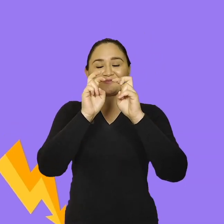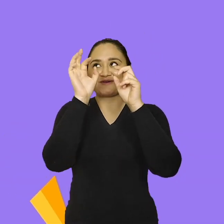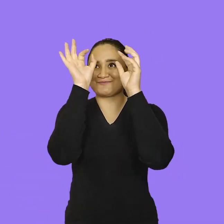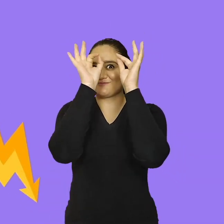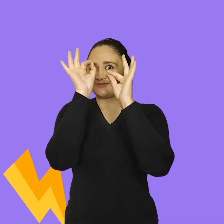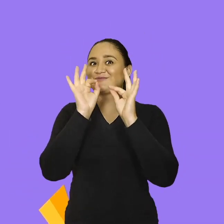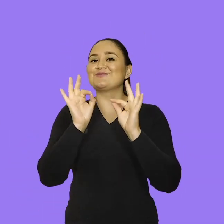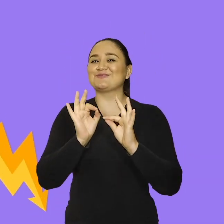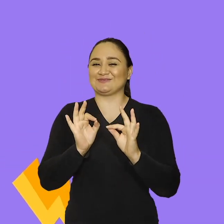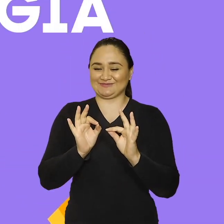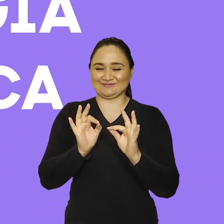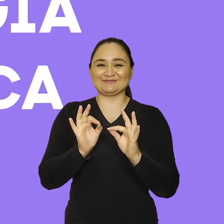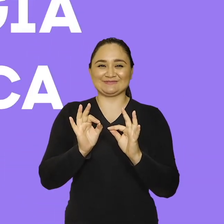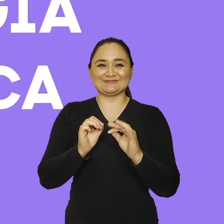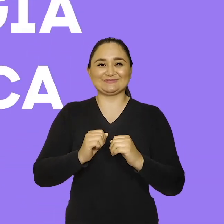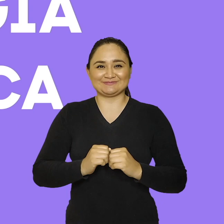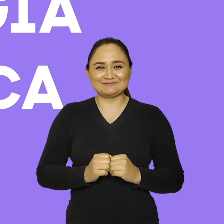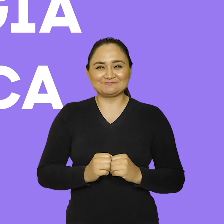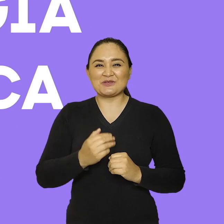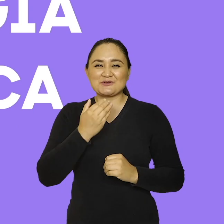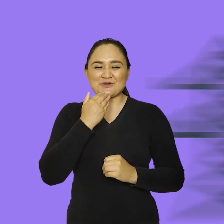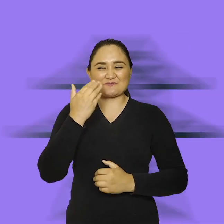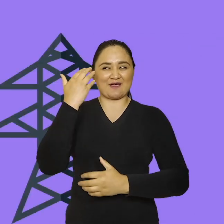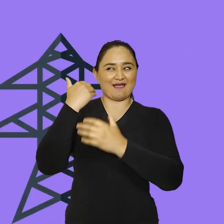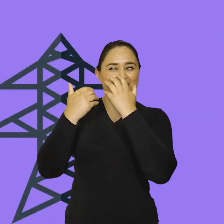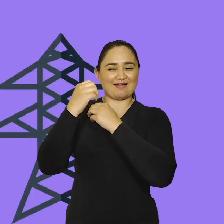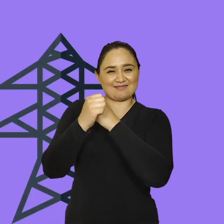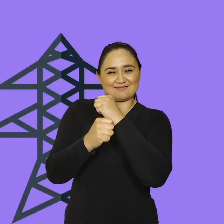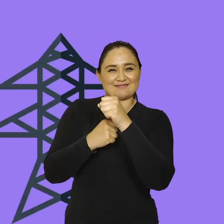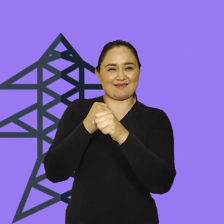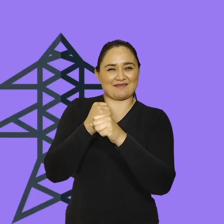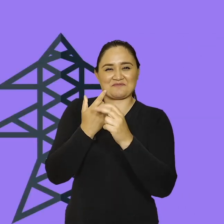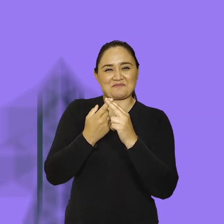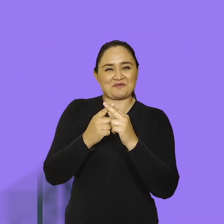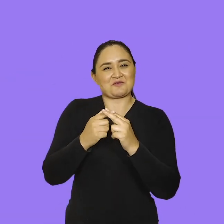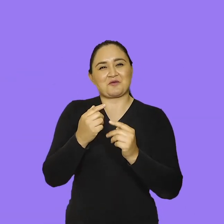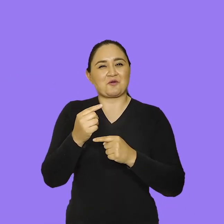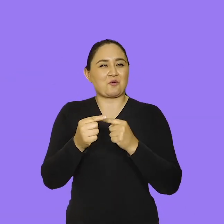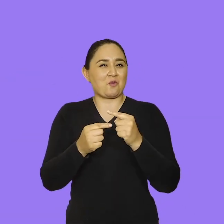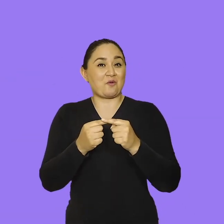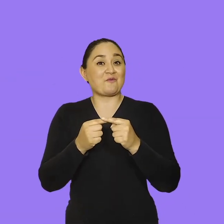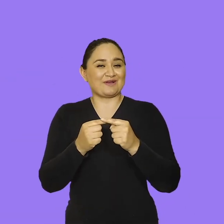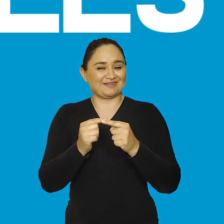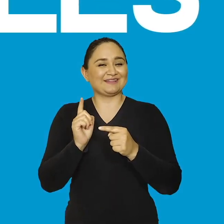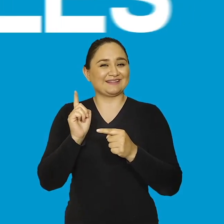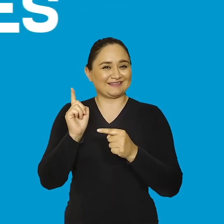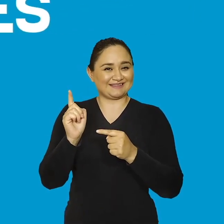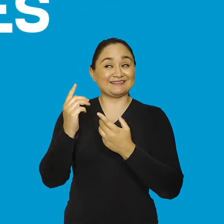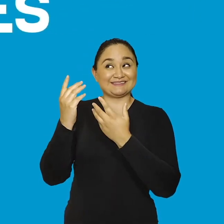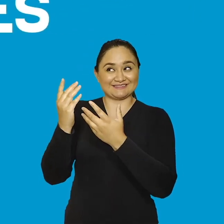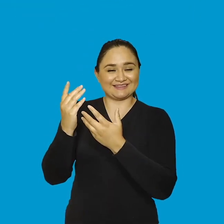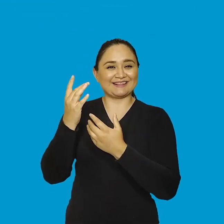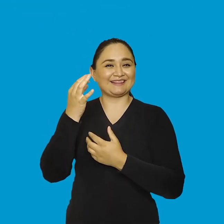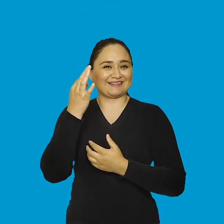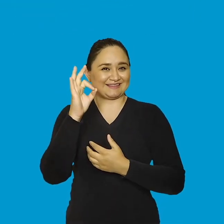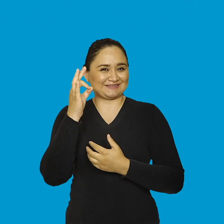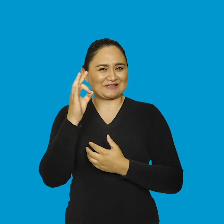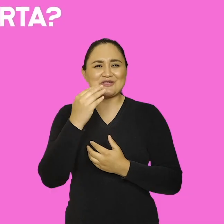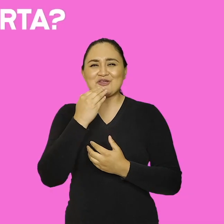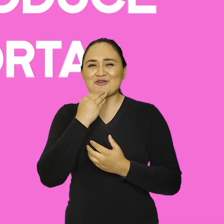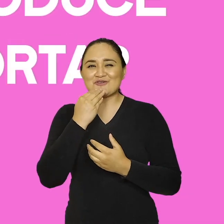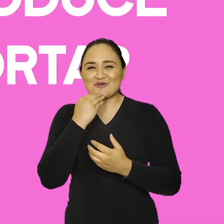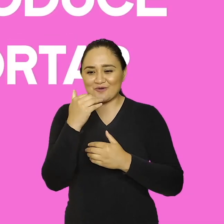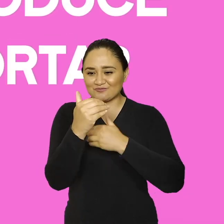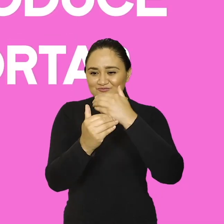de un tema electrizante, la energía eléctrica, recurso que comenzó a utilizarse a gran escala a finales del siglo